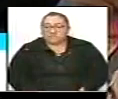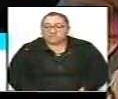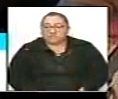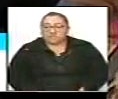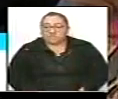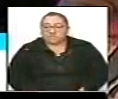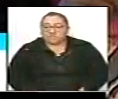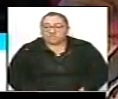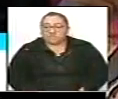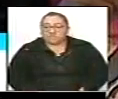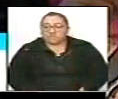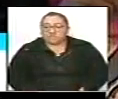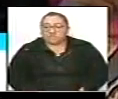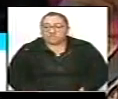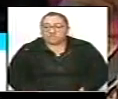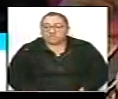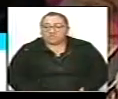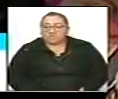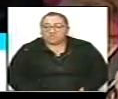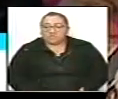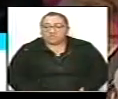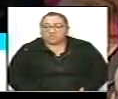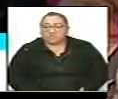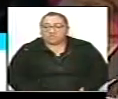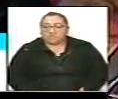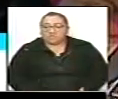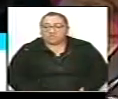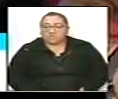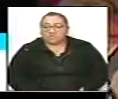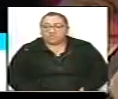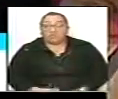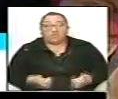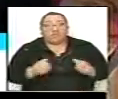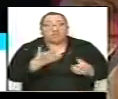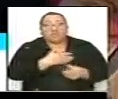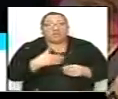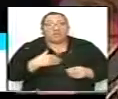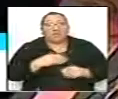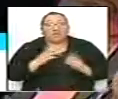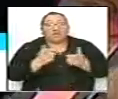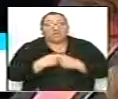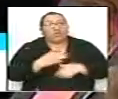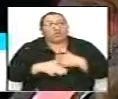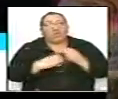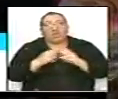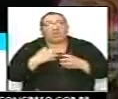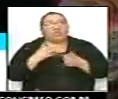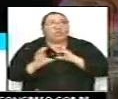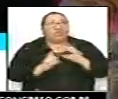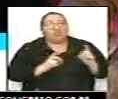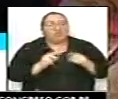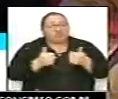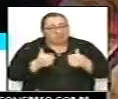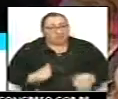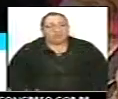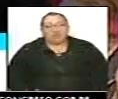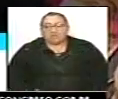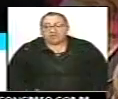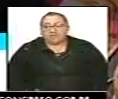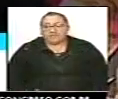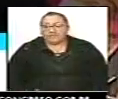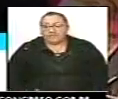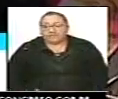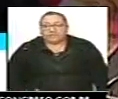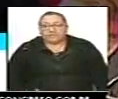hay que saludar la predisposición que tiene la presidenta de la comisión de todos los días estar debatiendo. Y eso es una propuesta, está bien, estamos todos los días